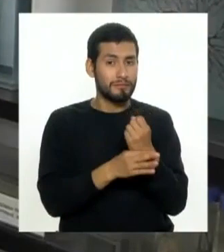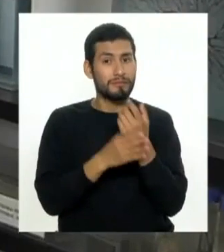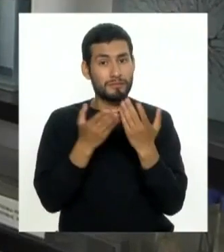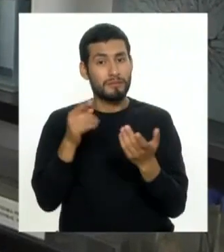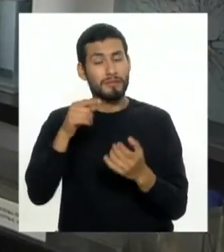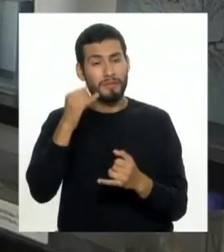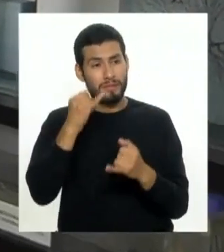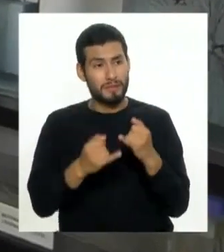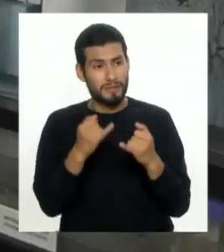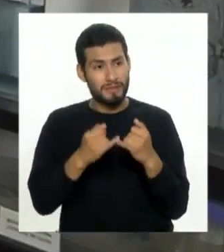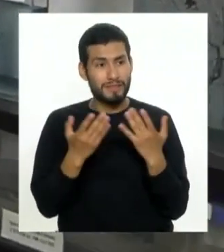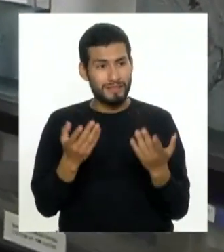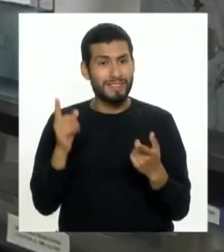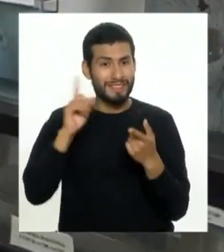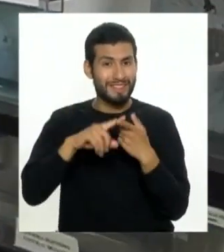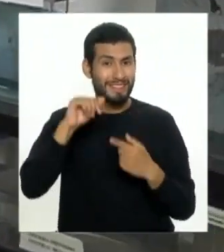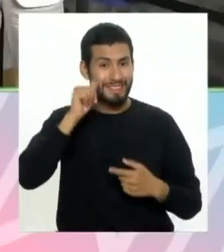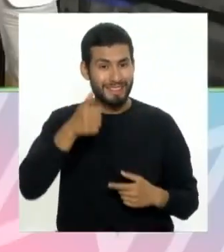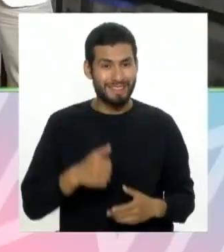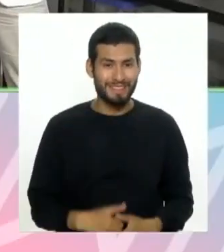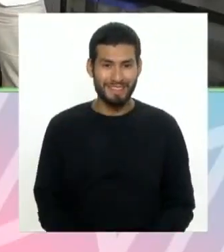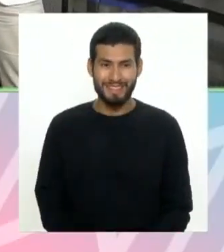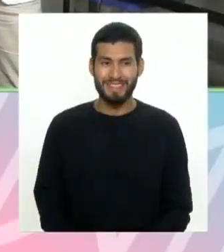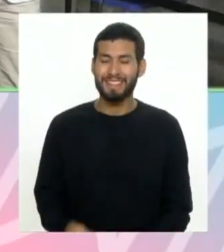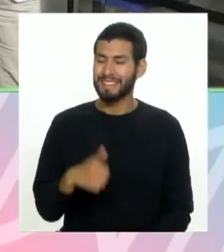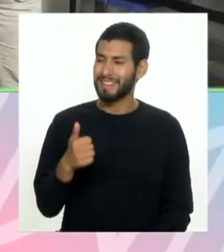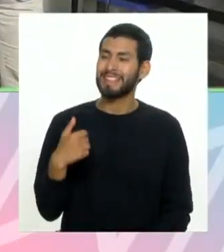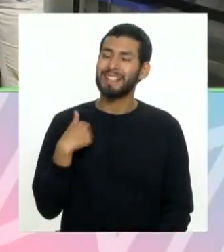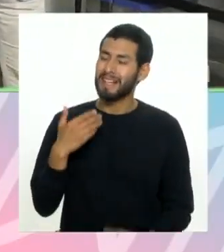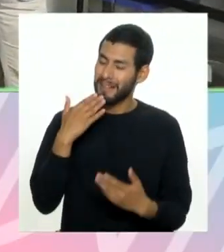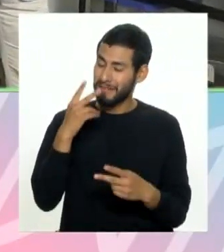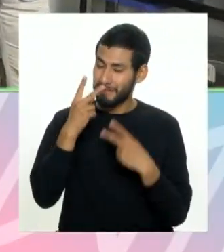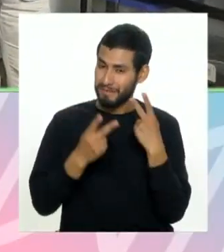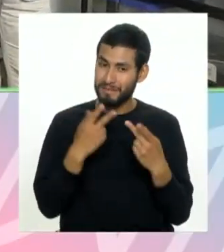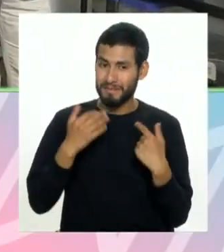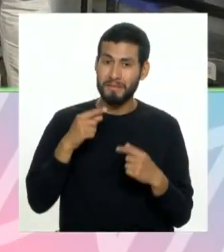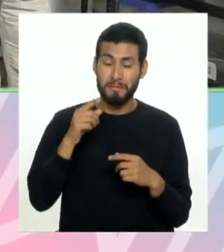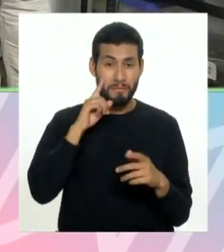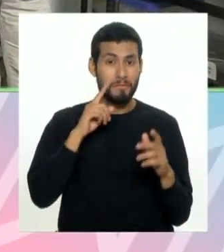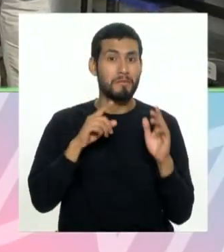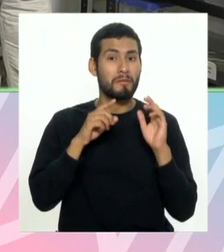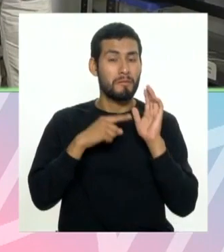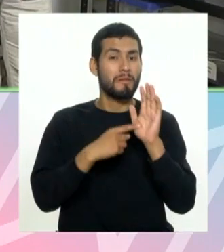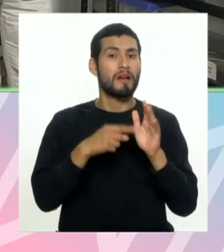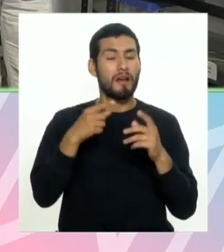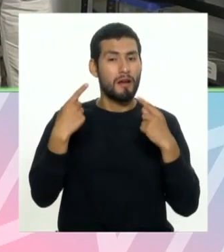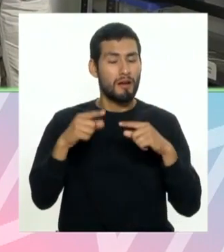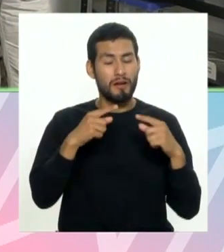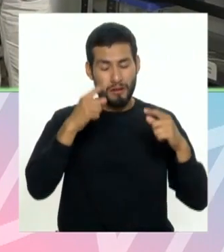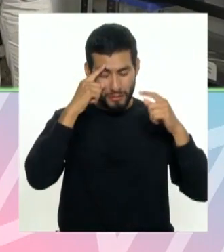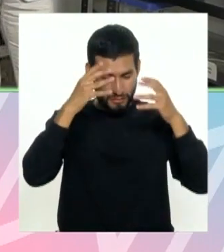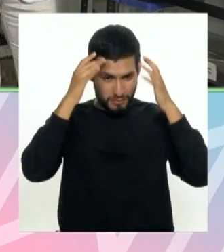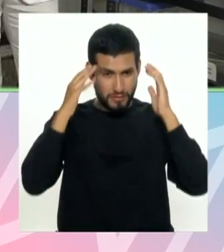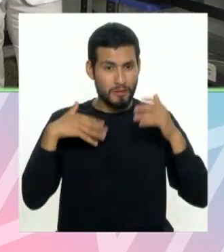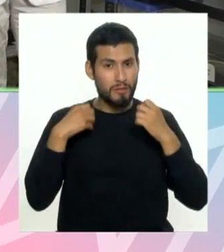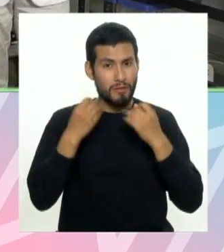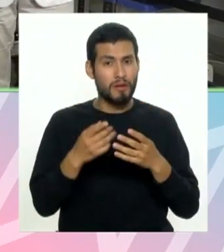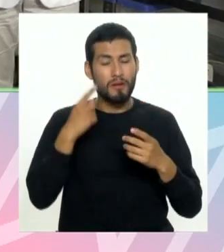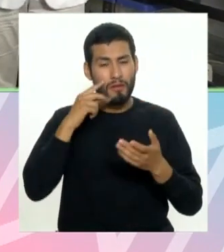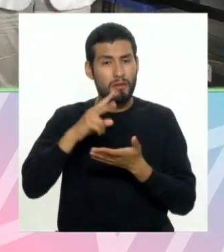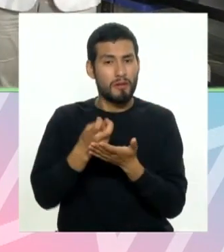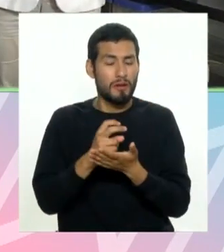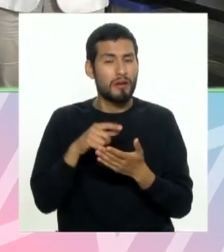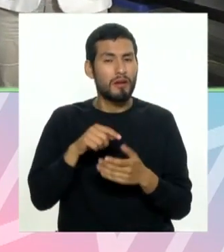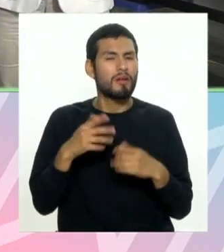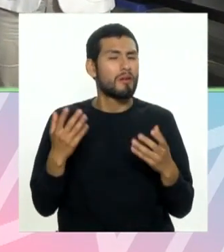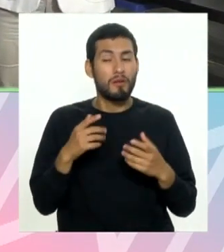así terminamos. Hasta mañana. Interesantísima la visita. Yo creo que ejemplar lo que sucede dentro de nuestro cerebro, que puede producir convulsiones